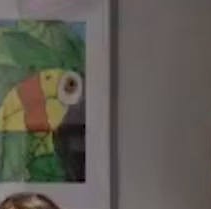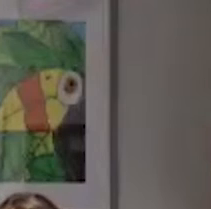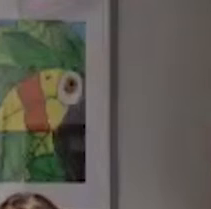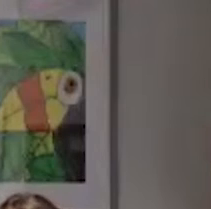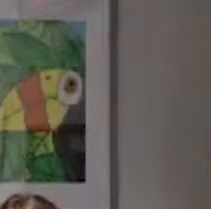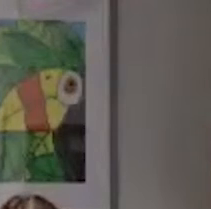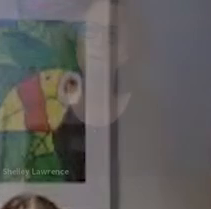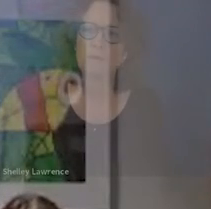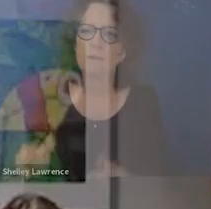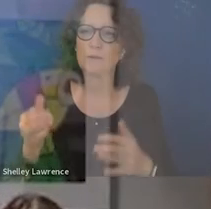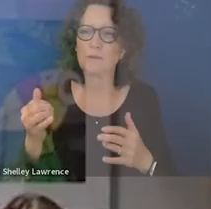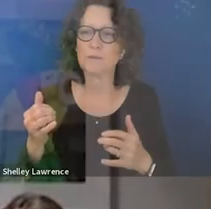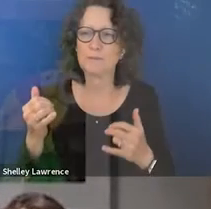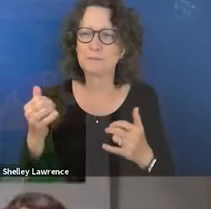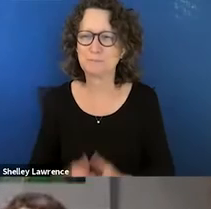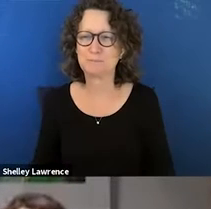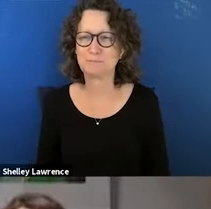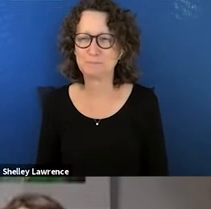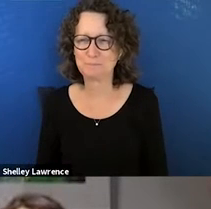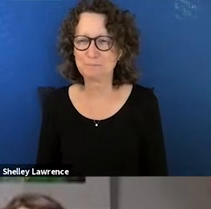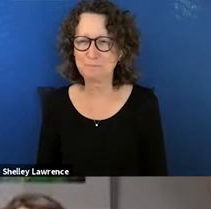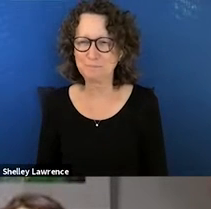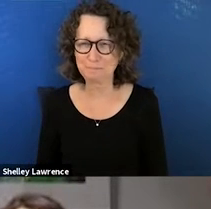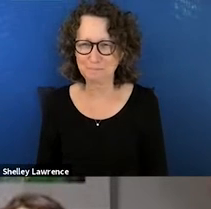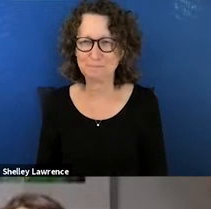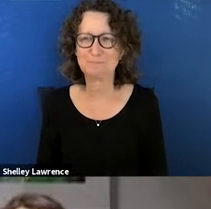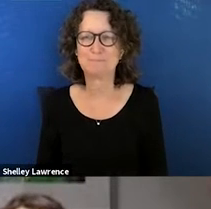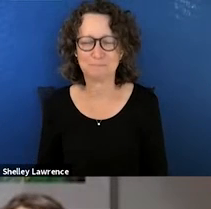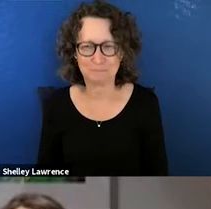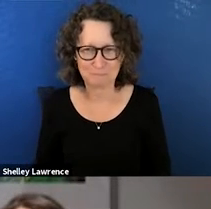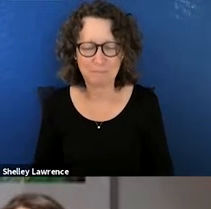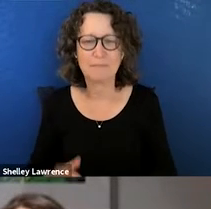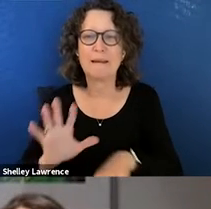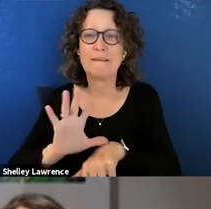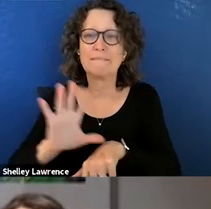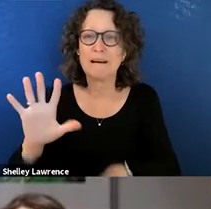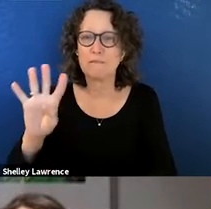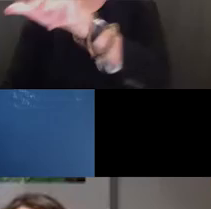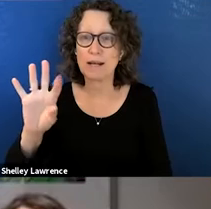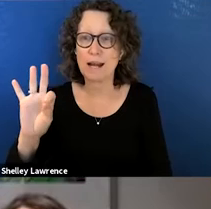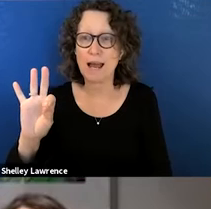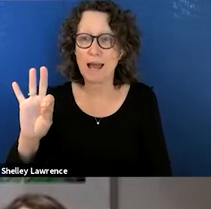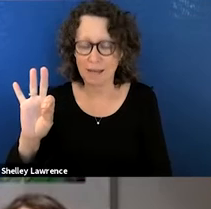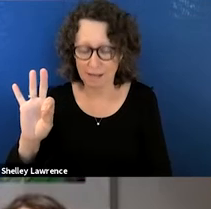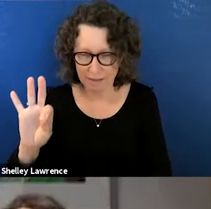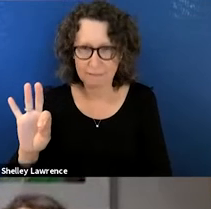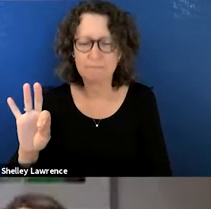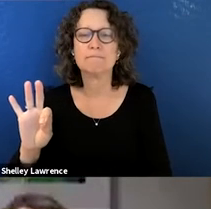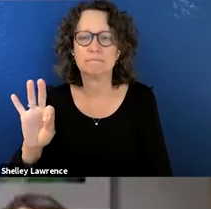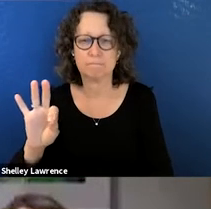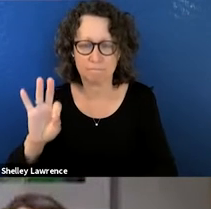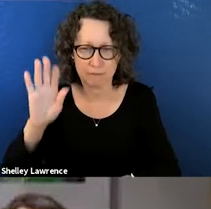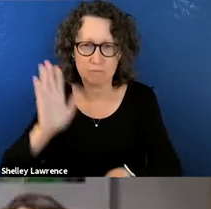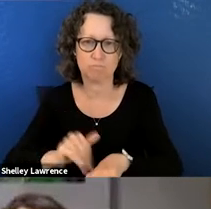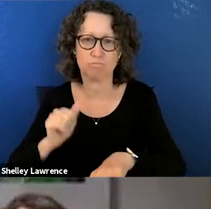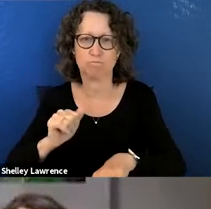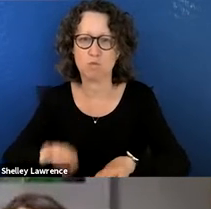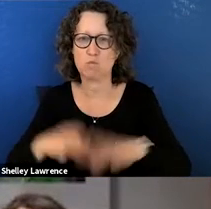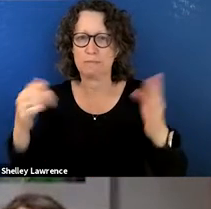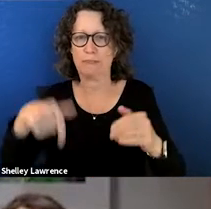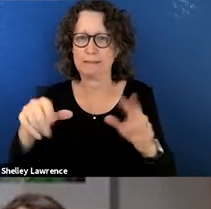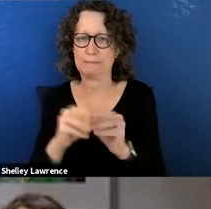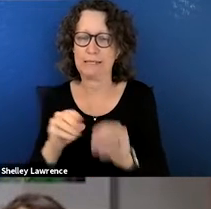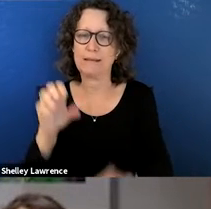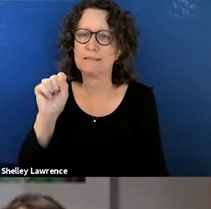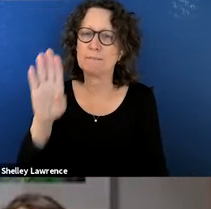Buenas tardes, soy Kate Ford y es hoy martes 28 de septiembre del 2021 y a las 5:49 p.m. estoy dando el